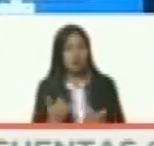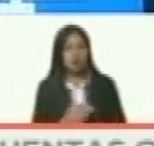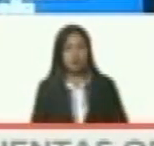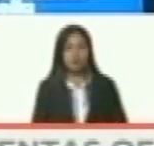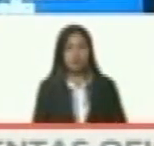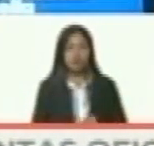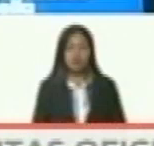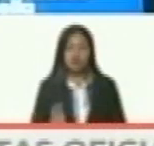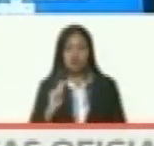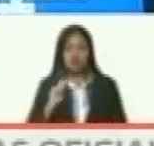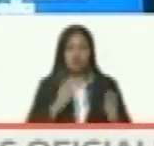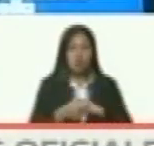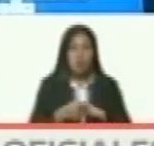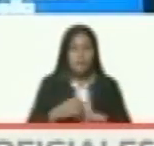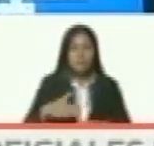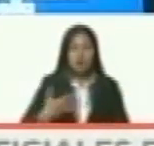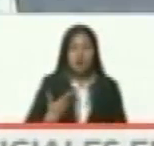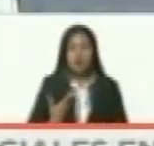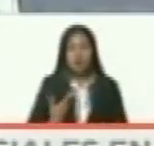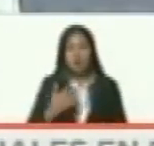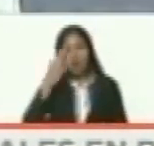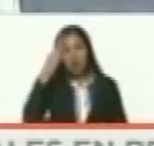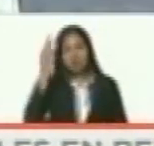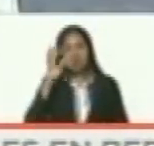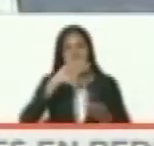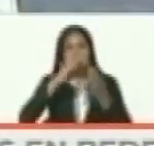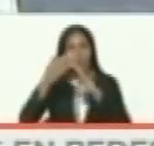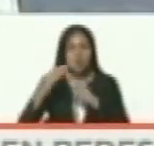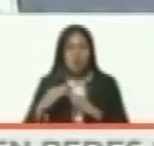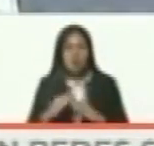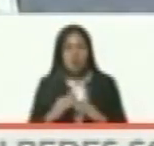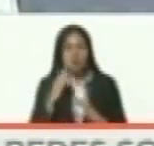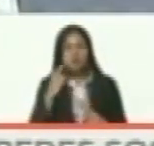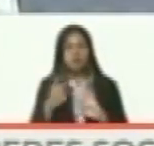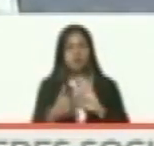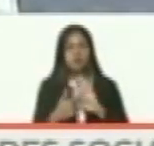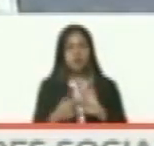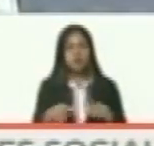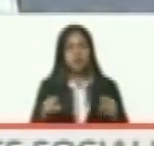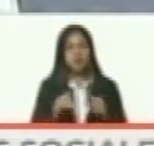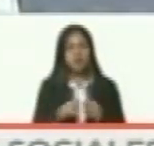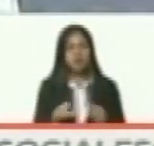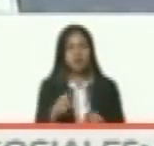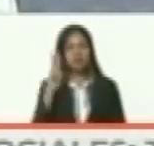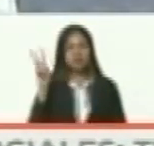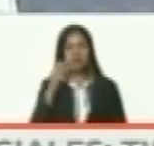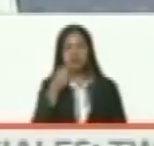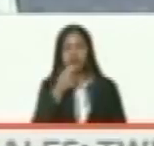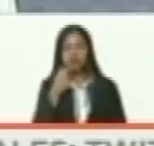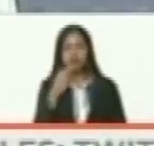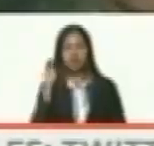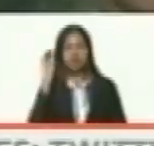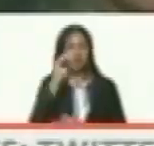Además, convirtamos a los consejos comunales en protagonistas de la Venezuela Bella del futuro, de